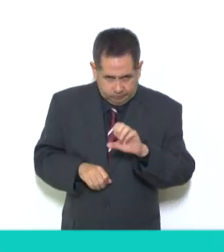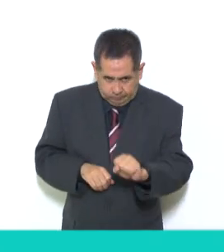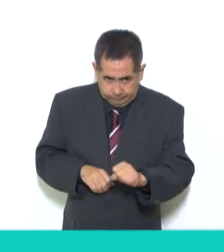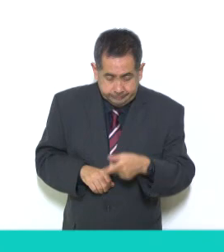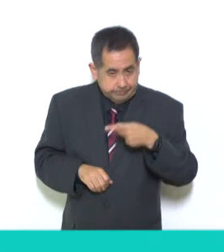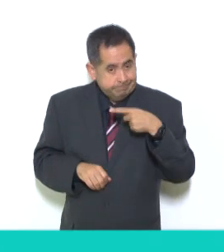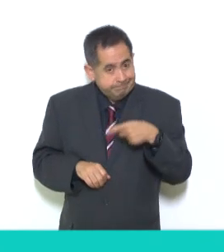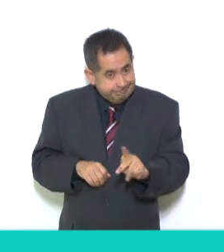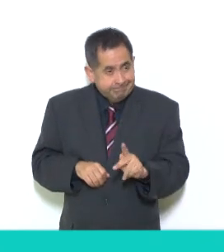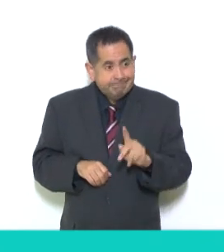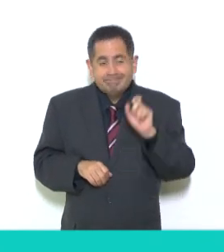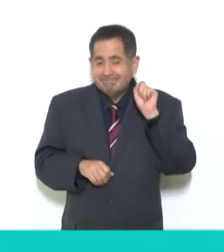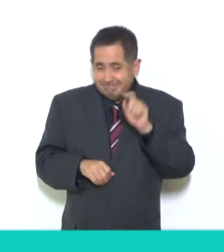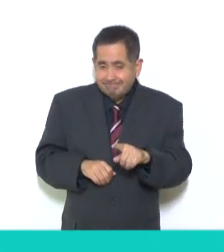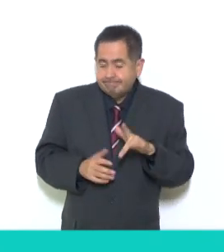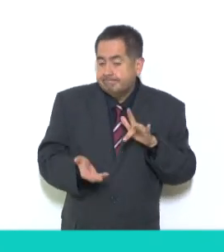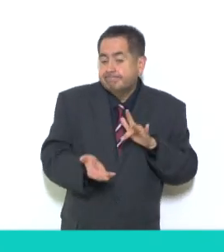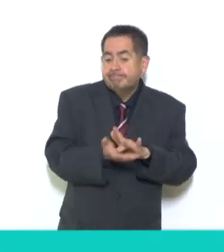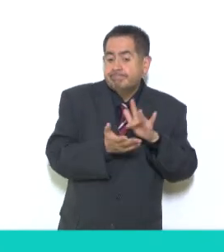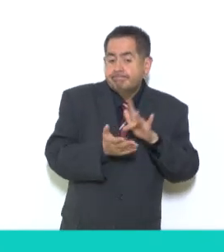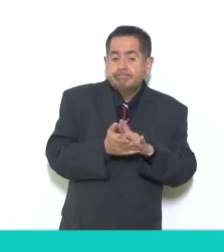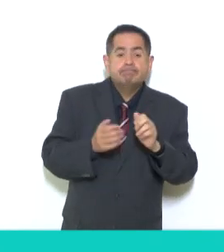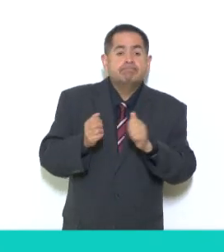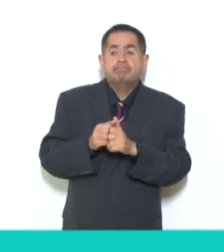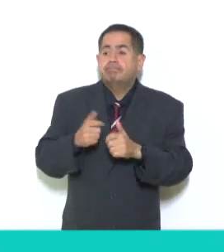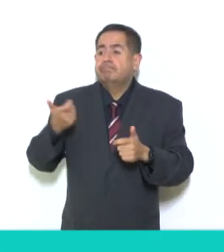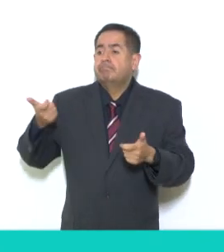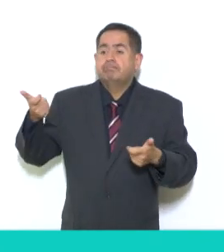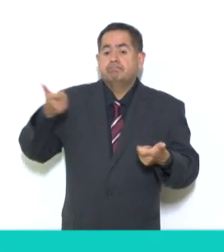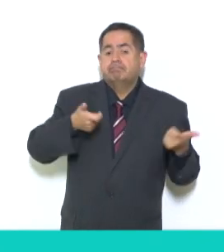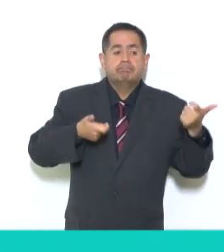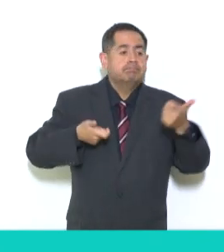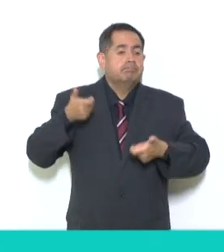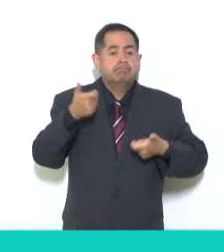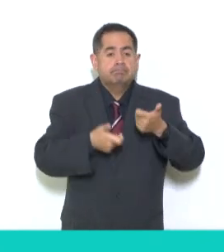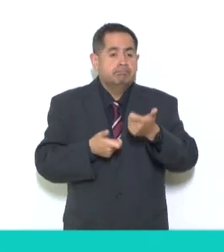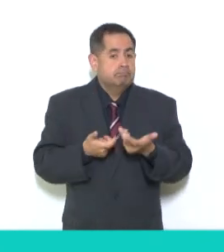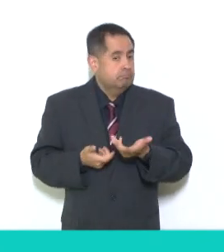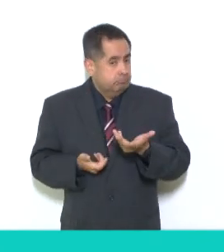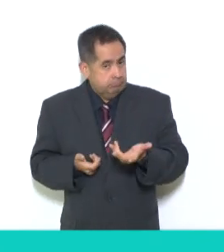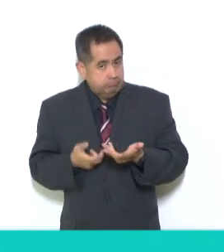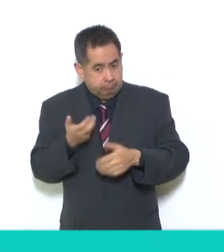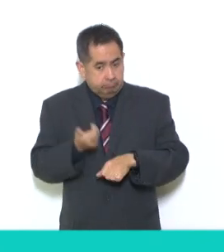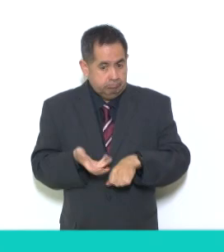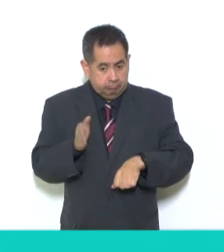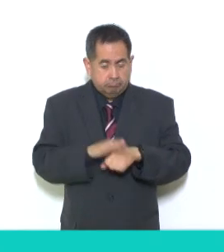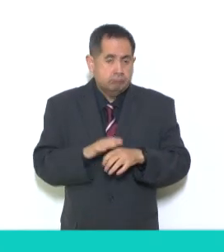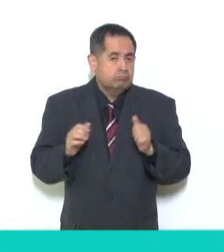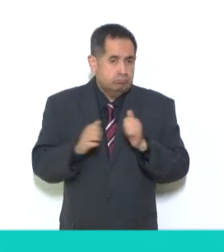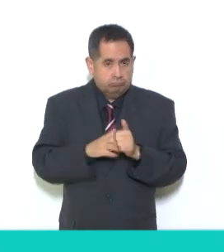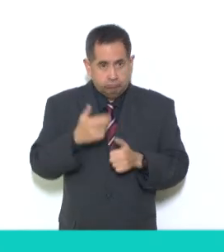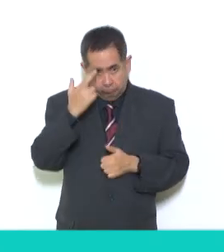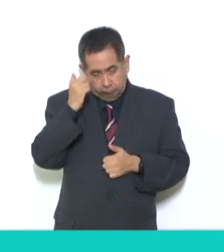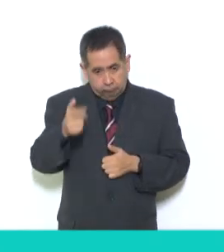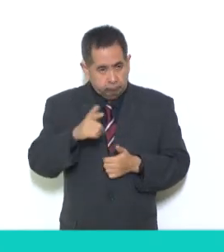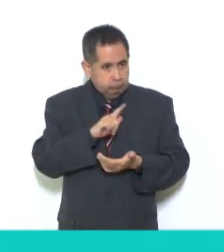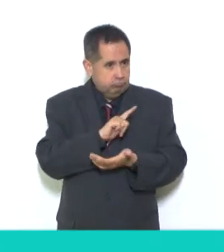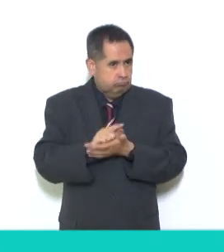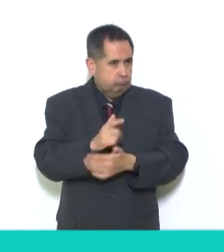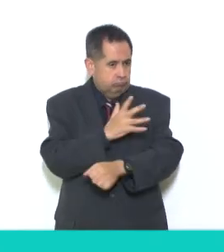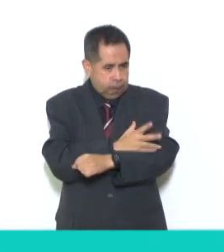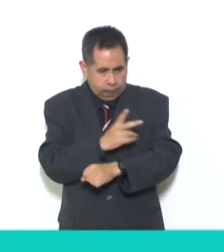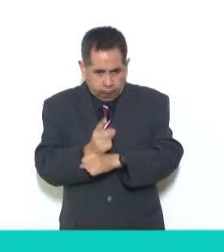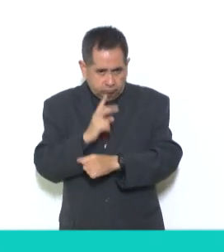constituyen un apoyo solventado con recursos públicos por lo que deben ser administrados con base en criterios de legalidad